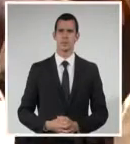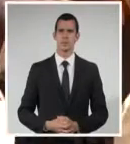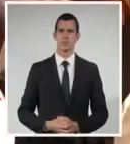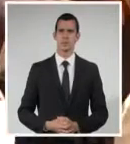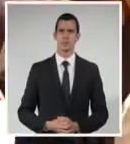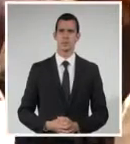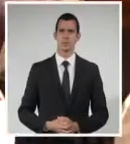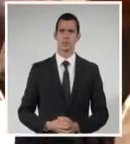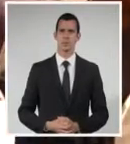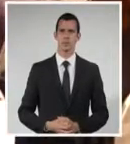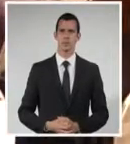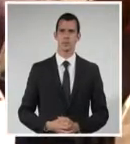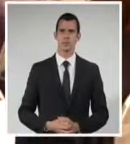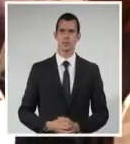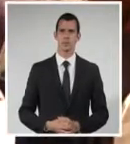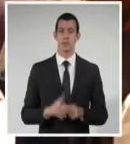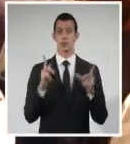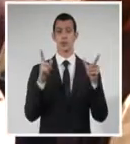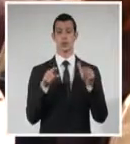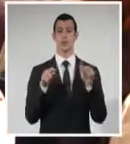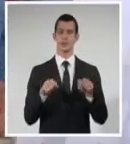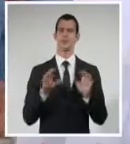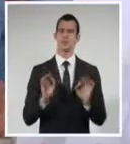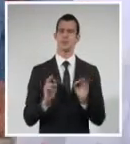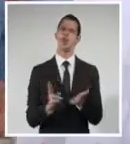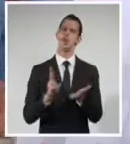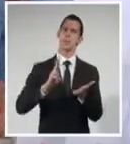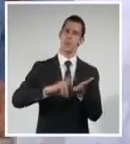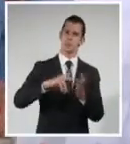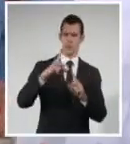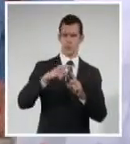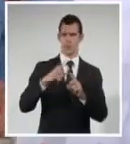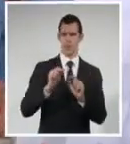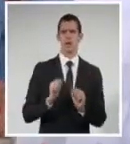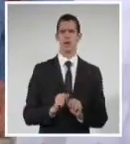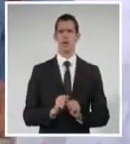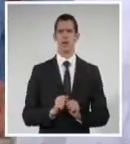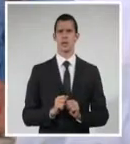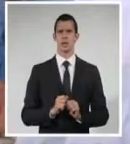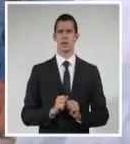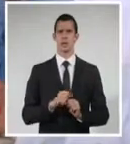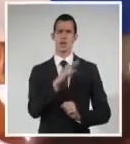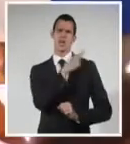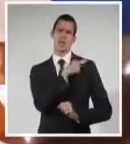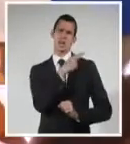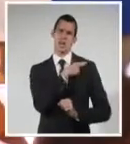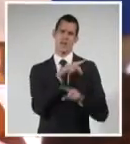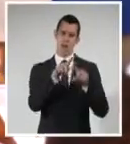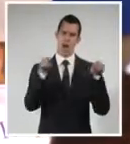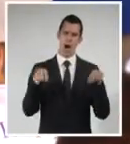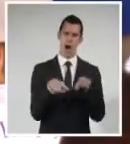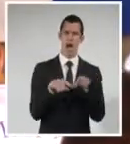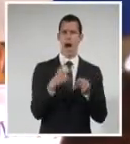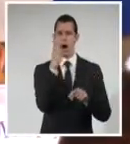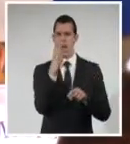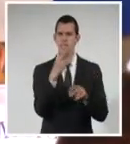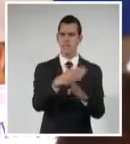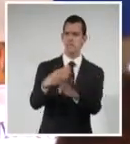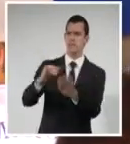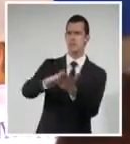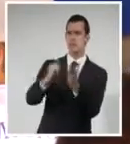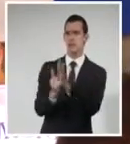amor. En la cita, el miembro del Comité Central del Partido y jefe de la Oficina de Atención a las Misiones Sociales Cubanas en